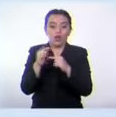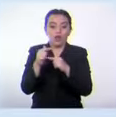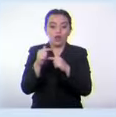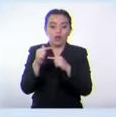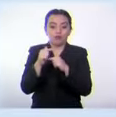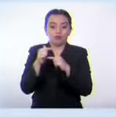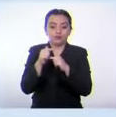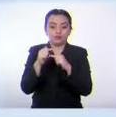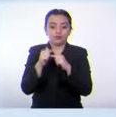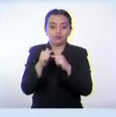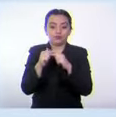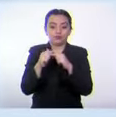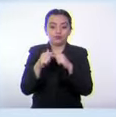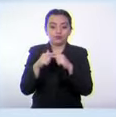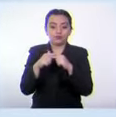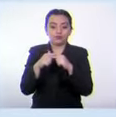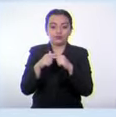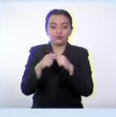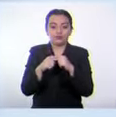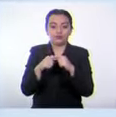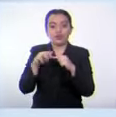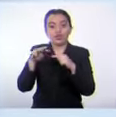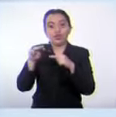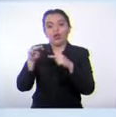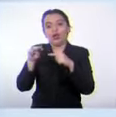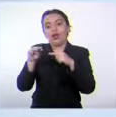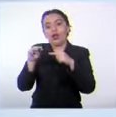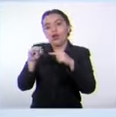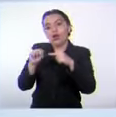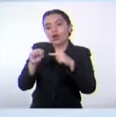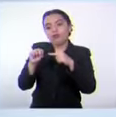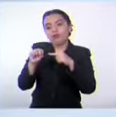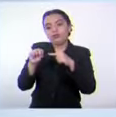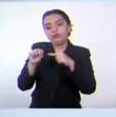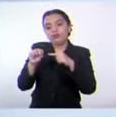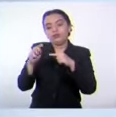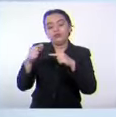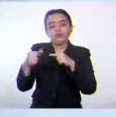a los miligramos de soluto